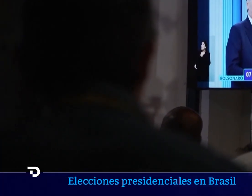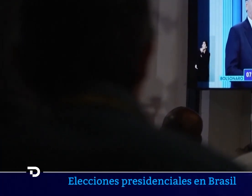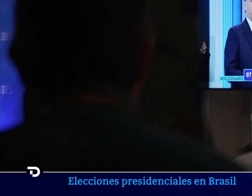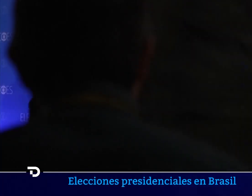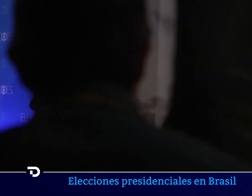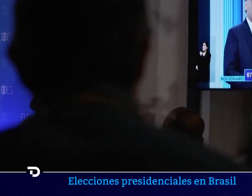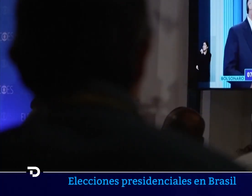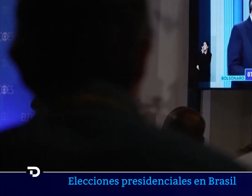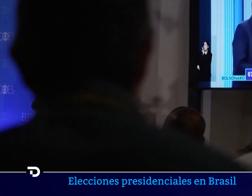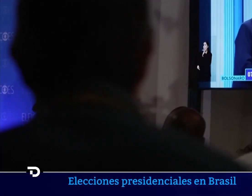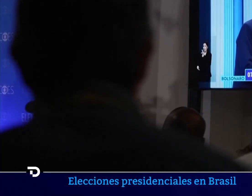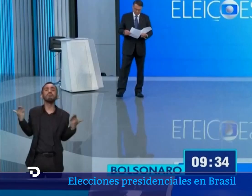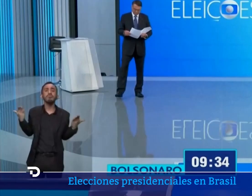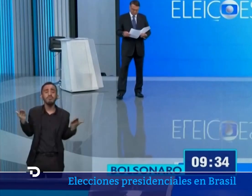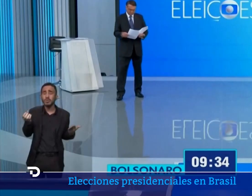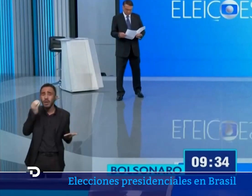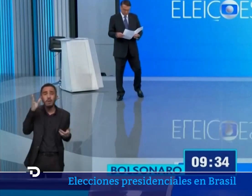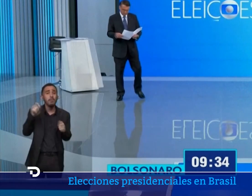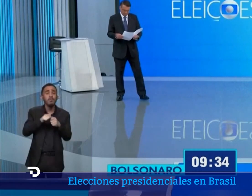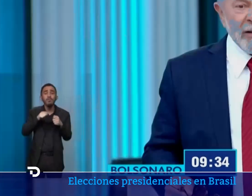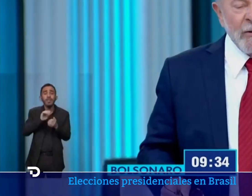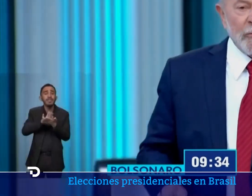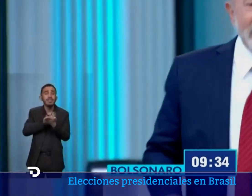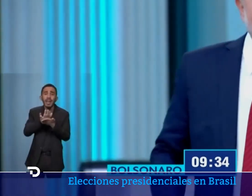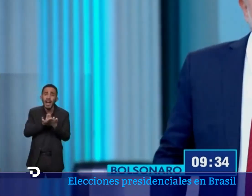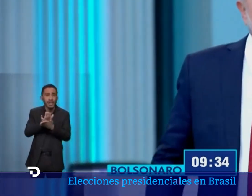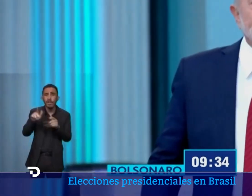cara el manejo de la pandemia, que dejó más de 680.000 muertos.